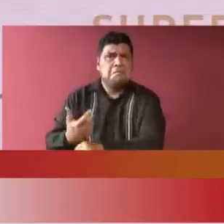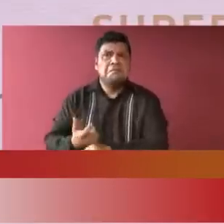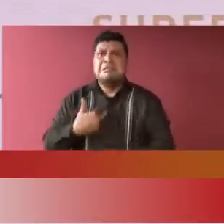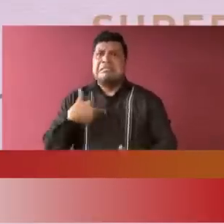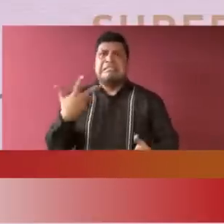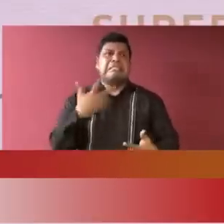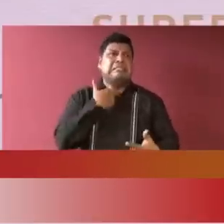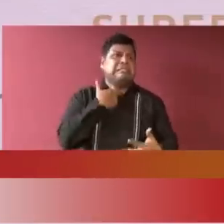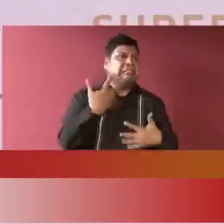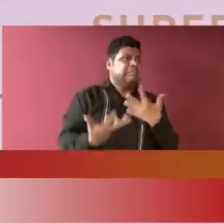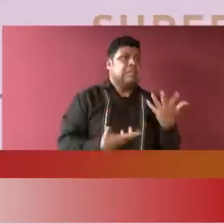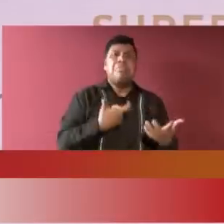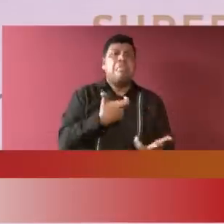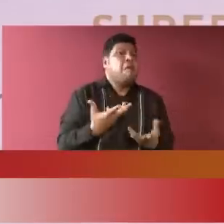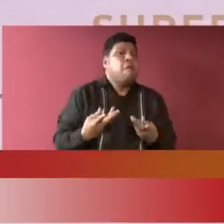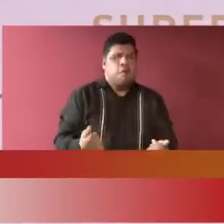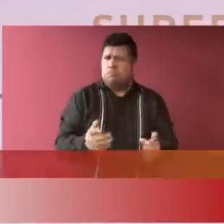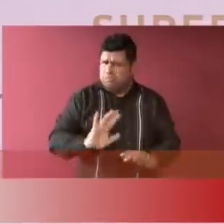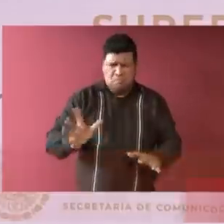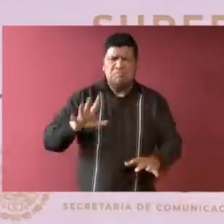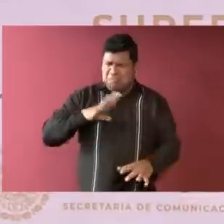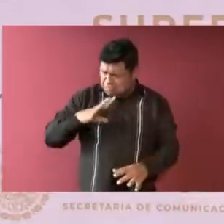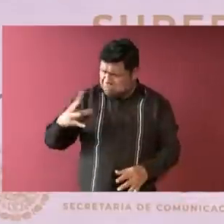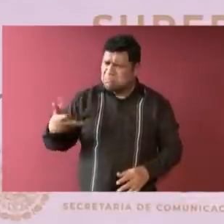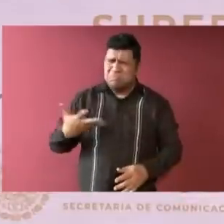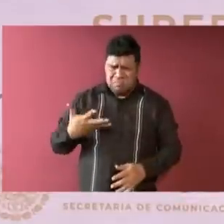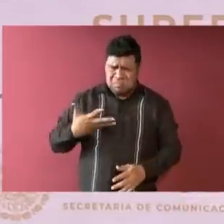de falta de recursos.